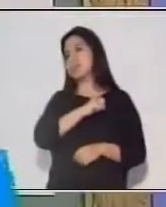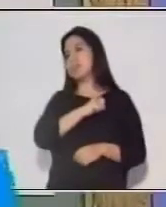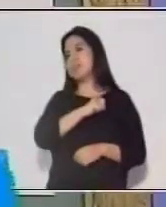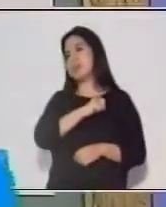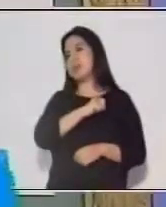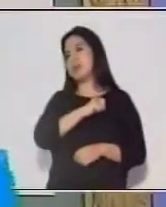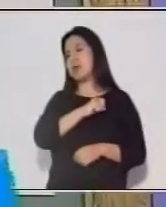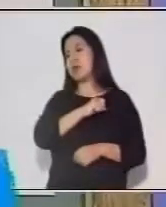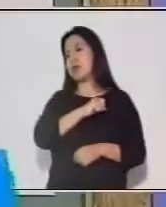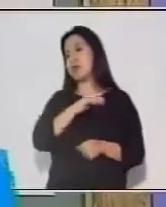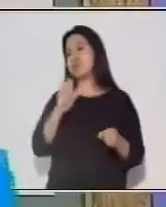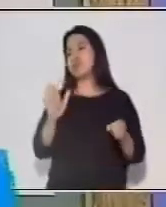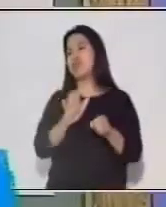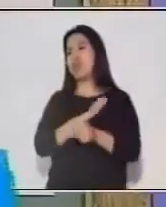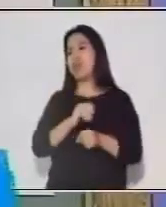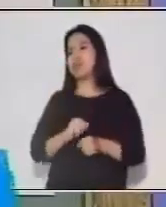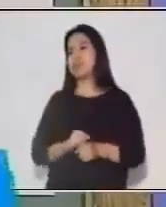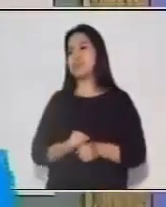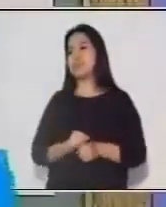363.353